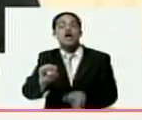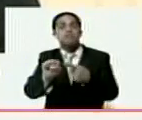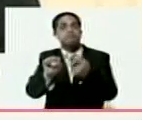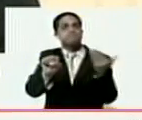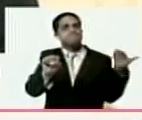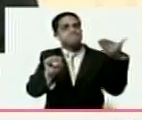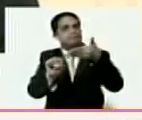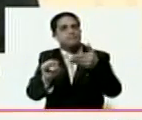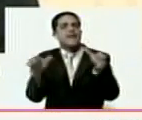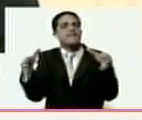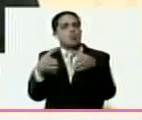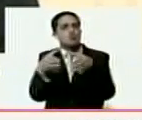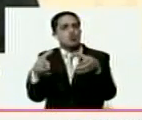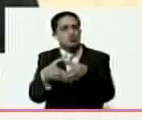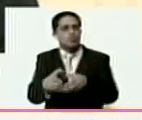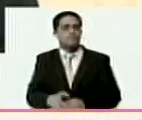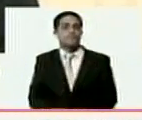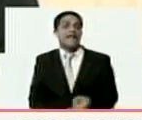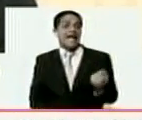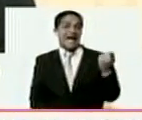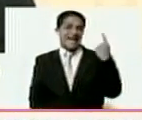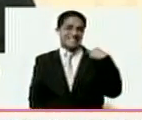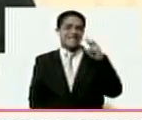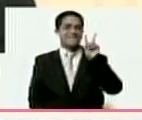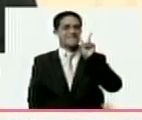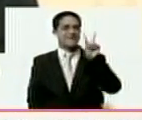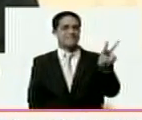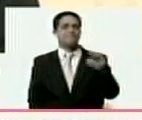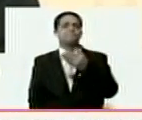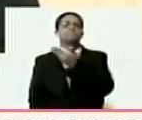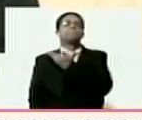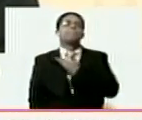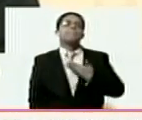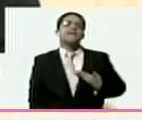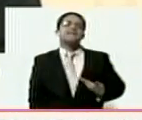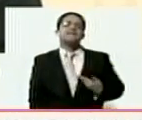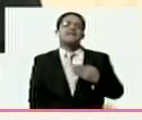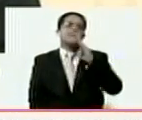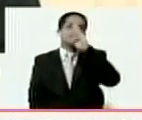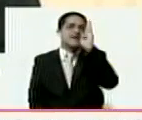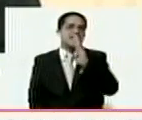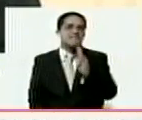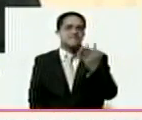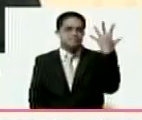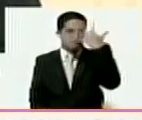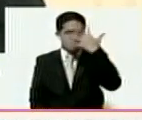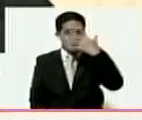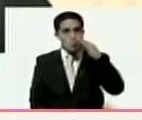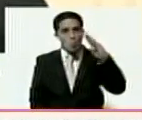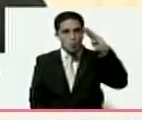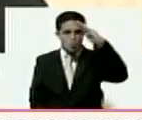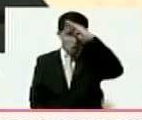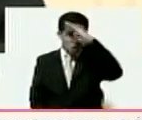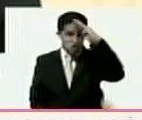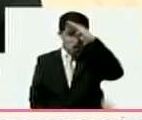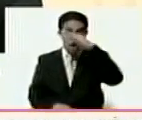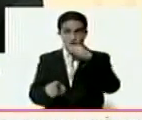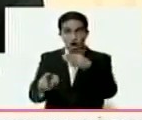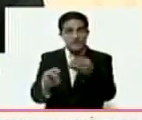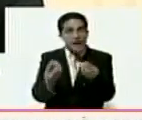reuniones. Veíamos ayer al presidente del Brasil, señor Jair Bolsonaro, firmar